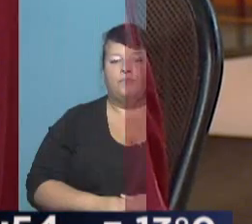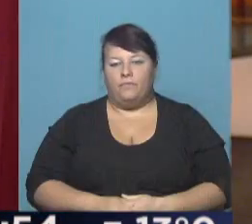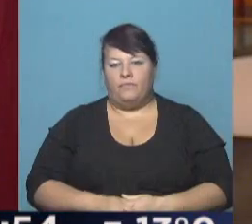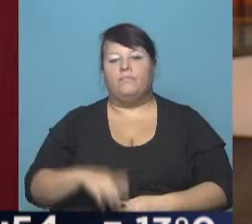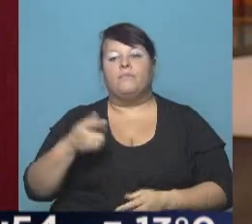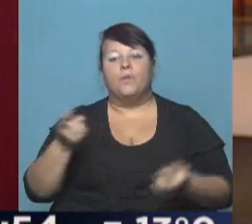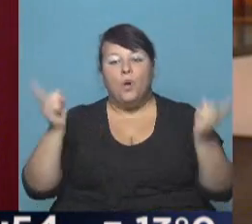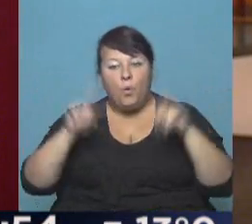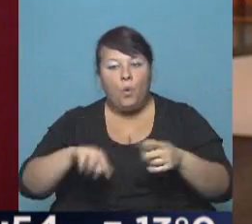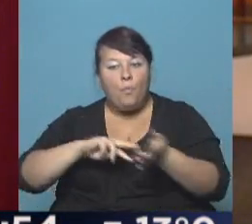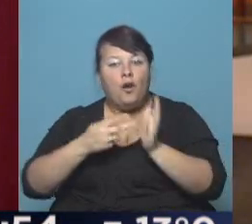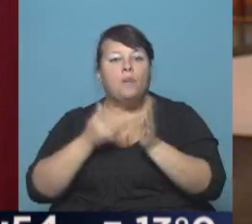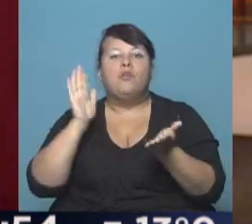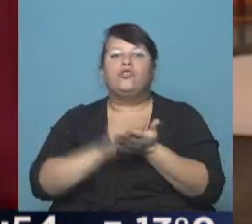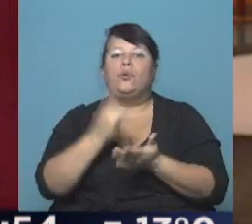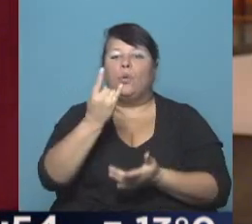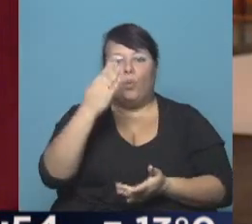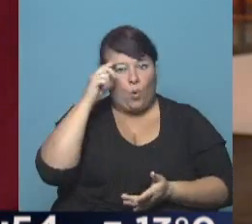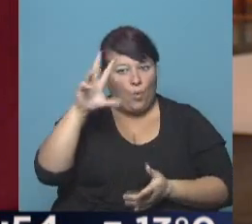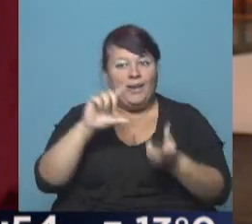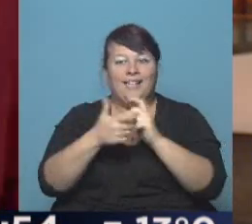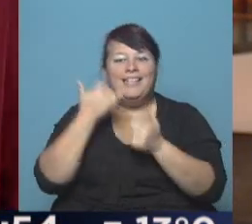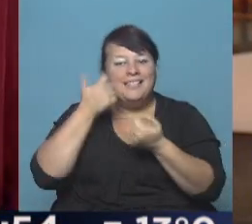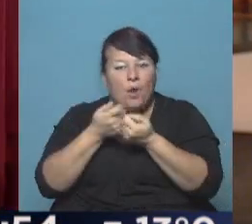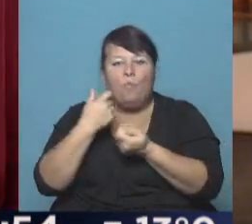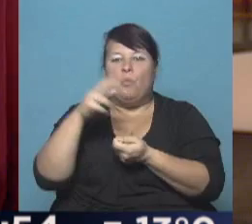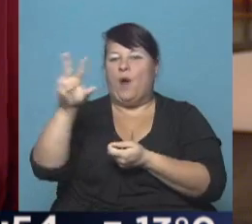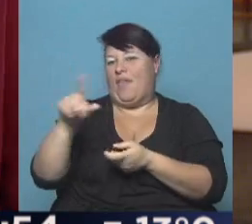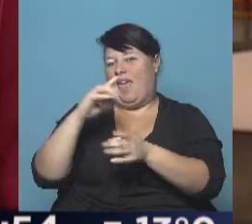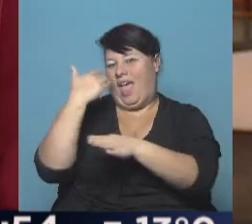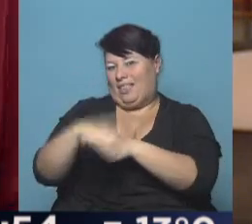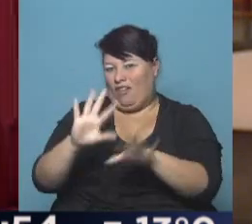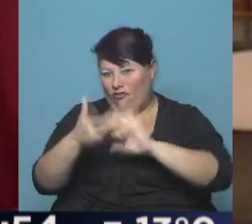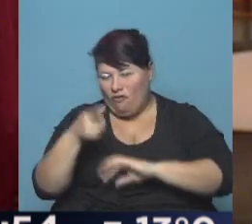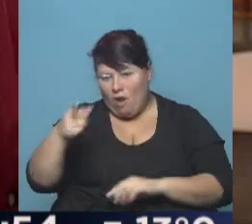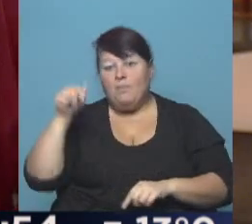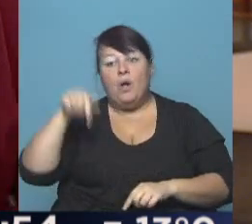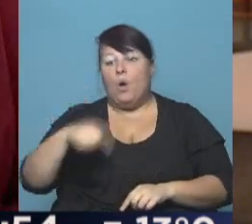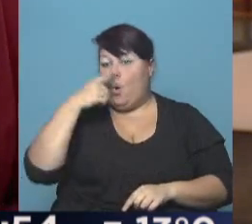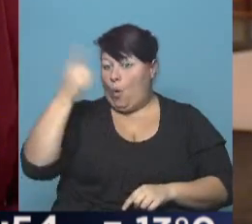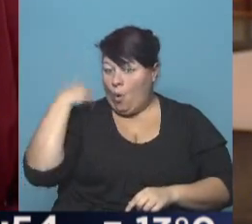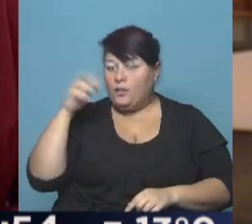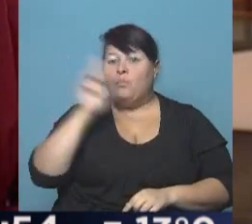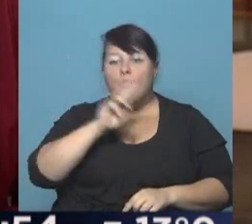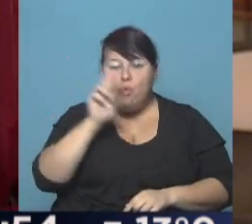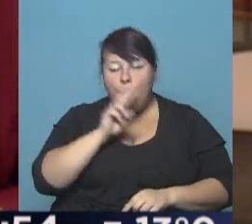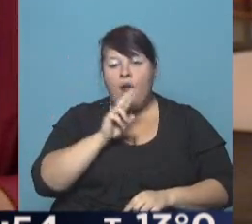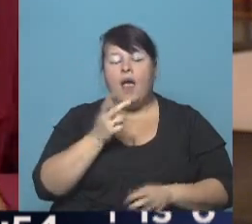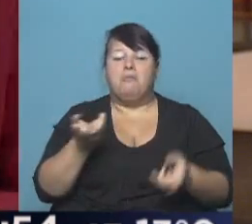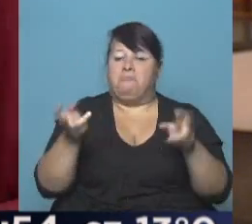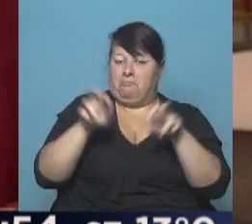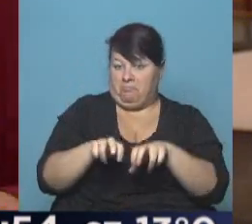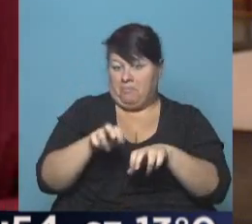se reavivó la polémica por ver la aplicación que permite el alquiler de automóviles lo cierto que en este último caso una mujer que